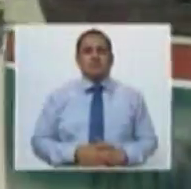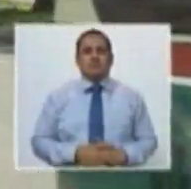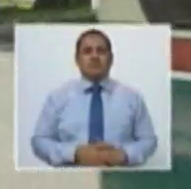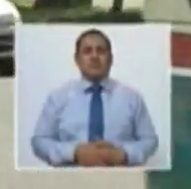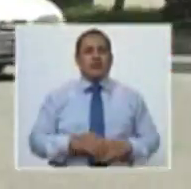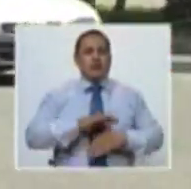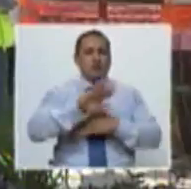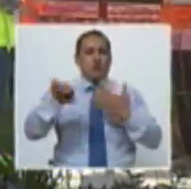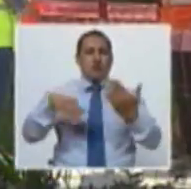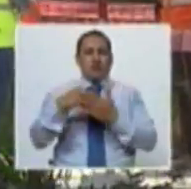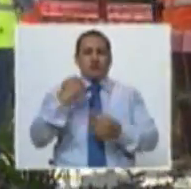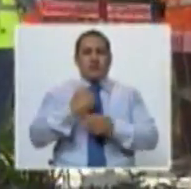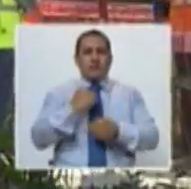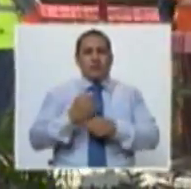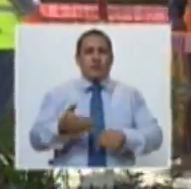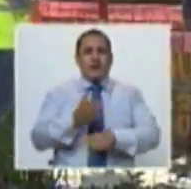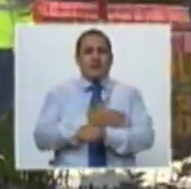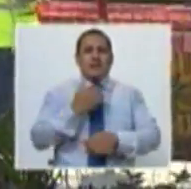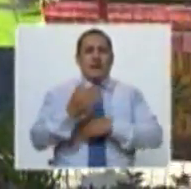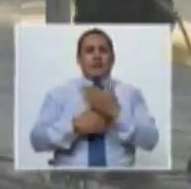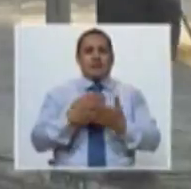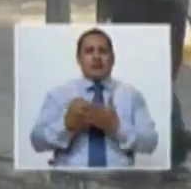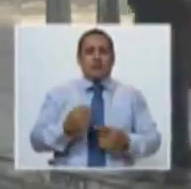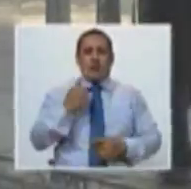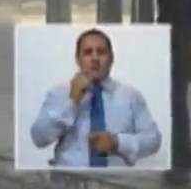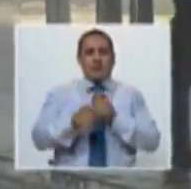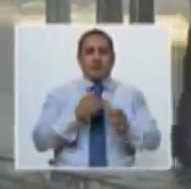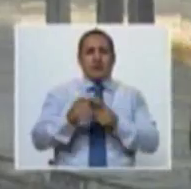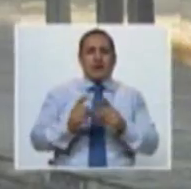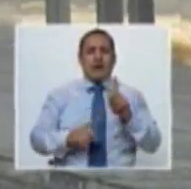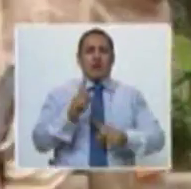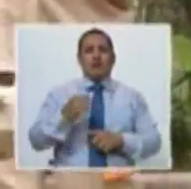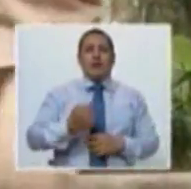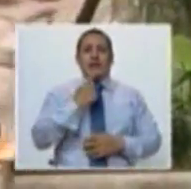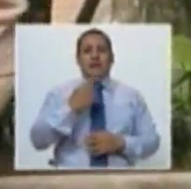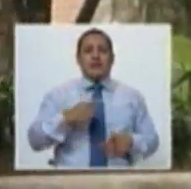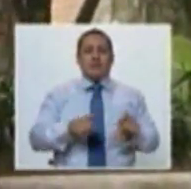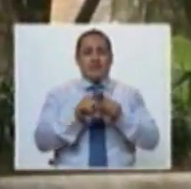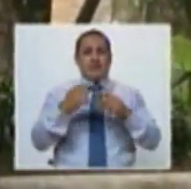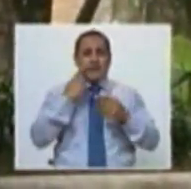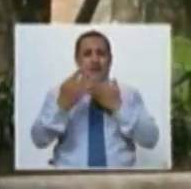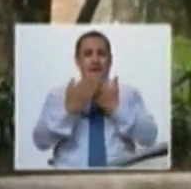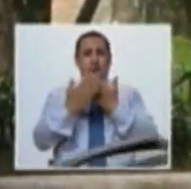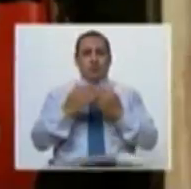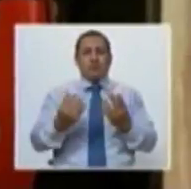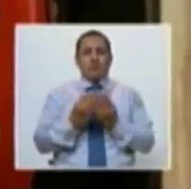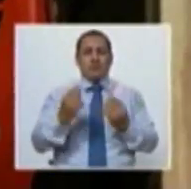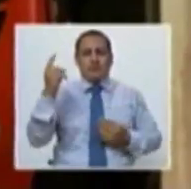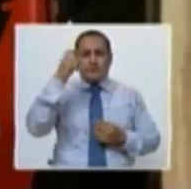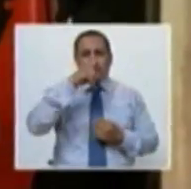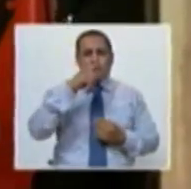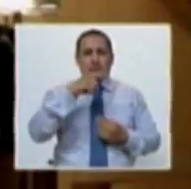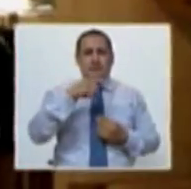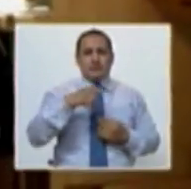De todas las actividades realizadas por el hombre, algunas son, de lejos, más complejas que